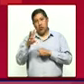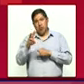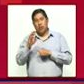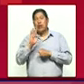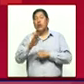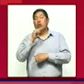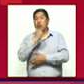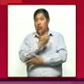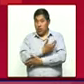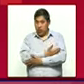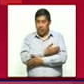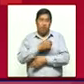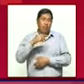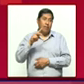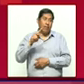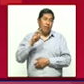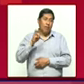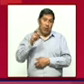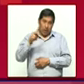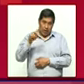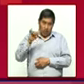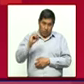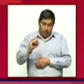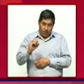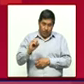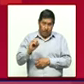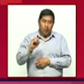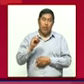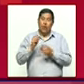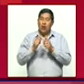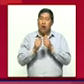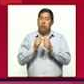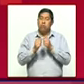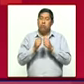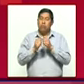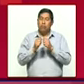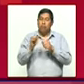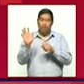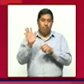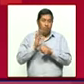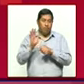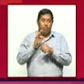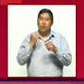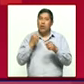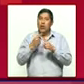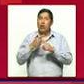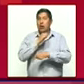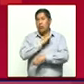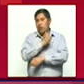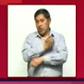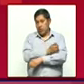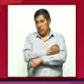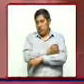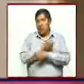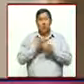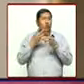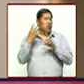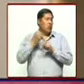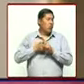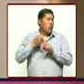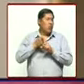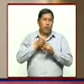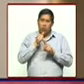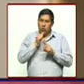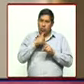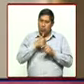de su hija, Keiko Fujimori, quien se ha manifestado a través de sus redes sociales despidiendo a la ex autoridad. Después de una larga batalla contra